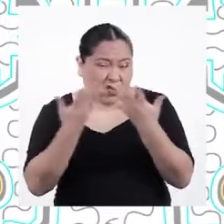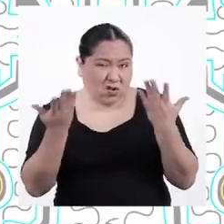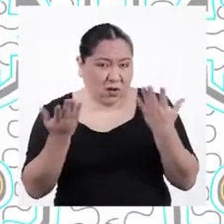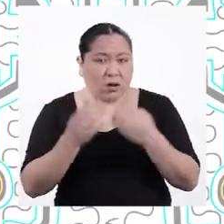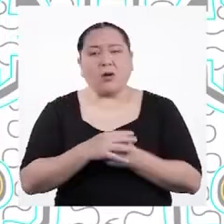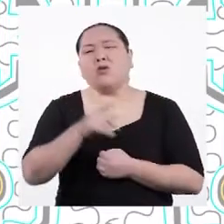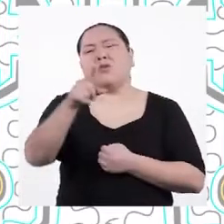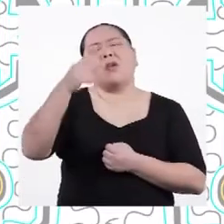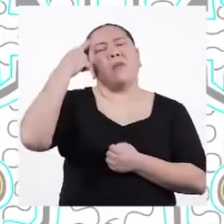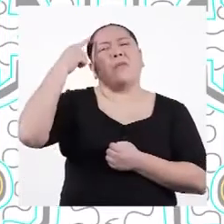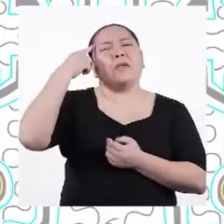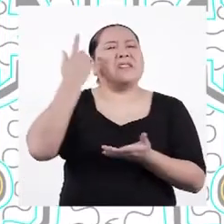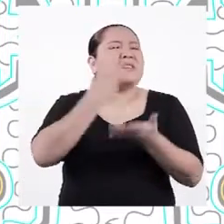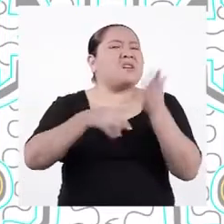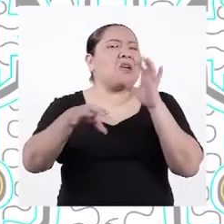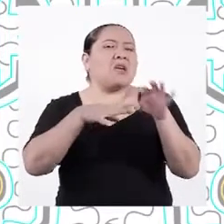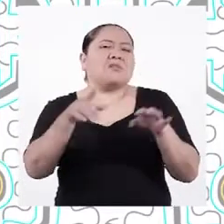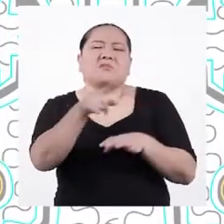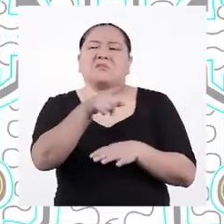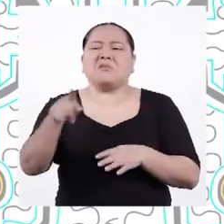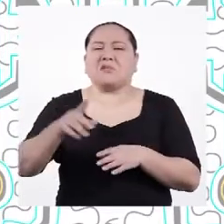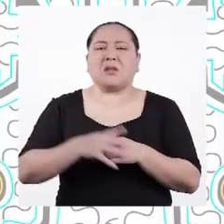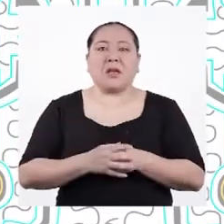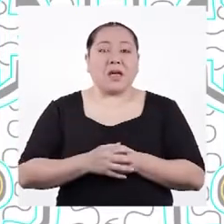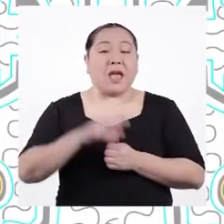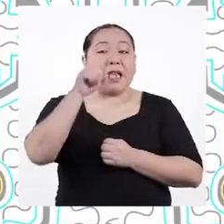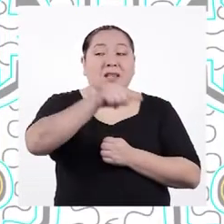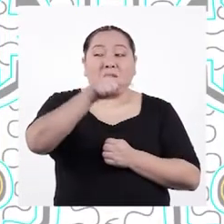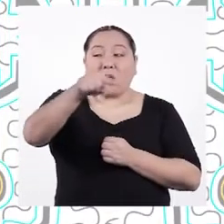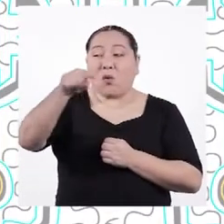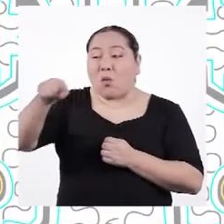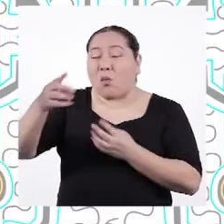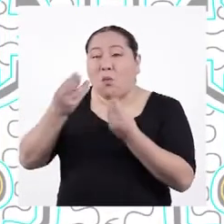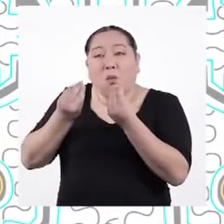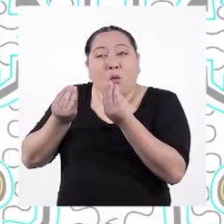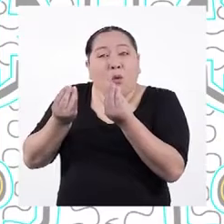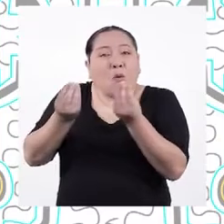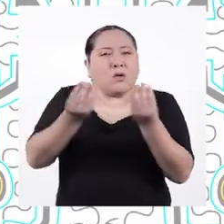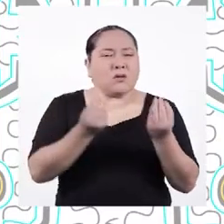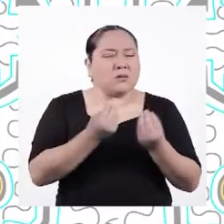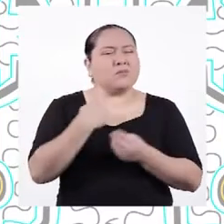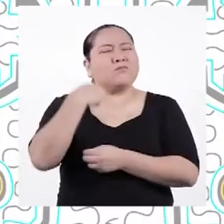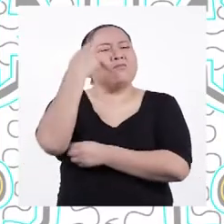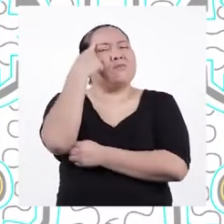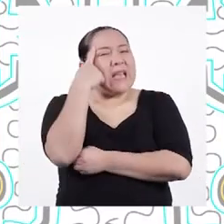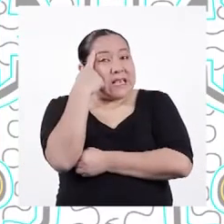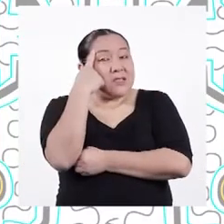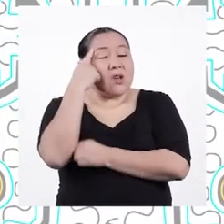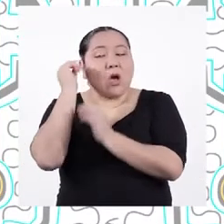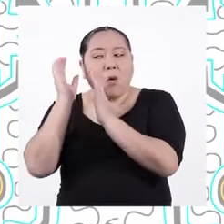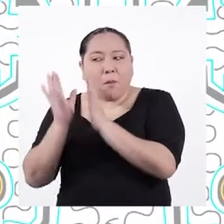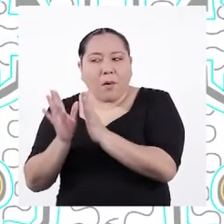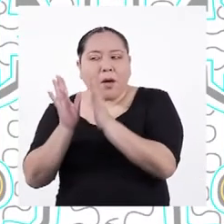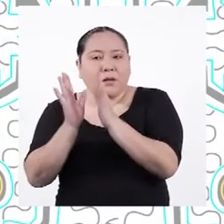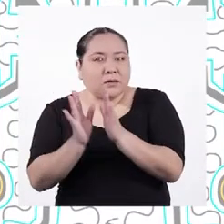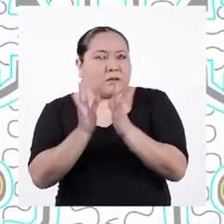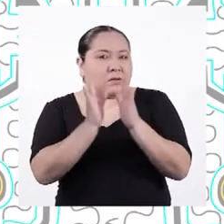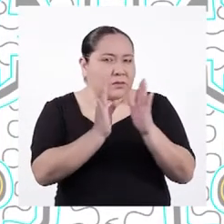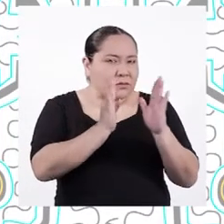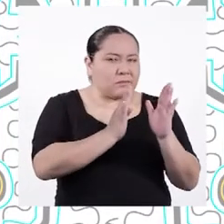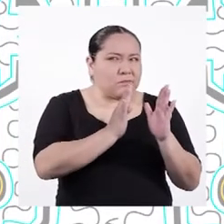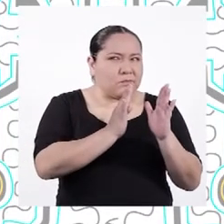¿Qué se les ocurre que podemos hacer con ellas? Como son muchas, creo que las podemos organizar en